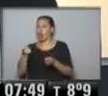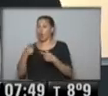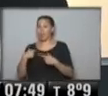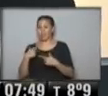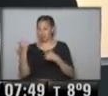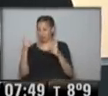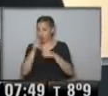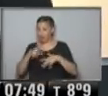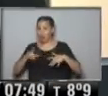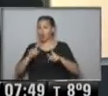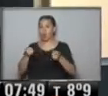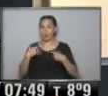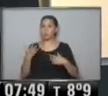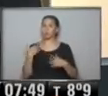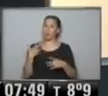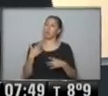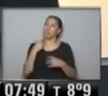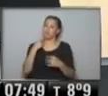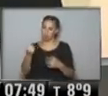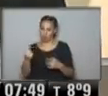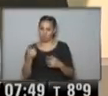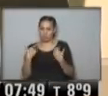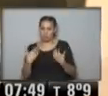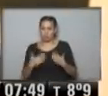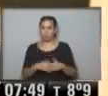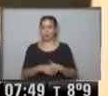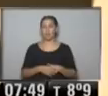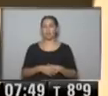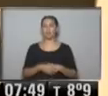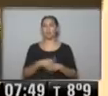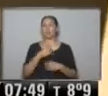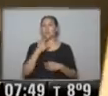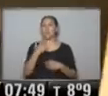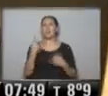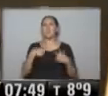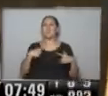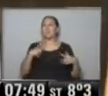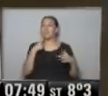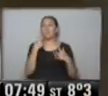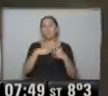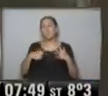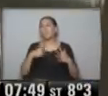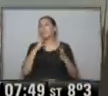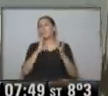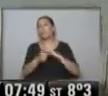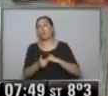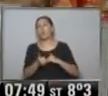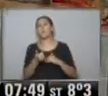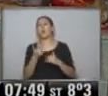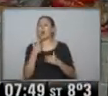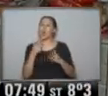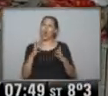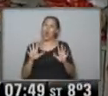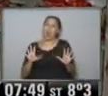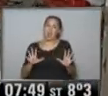porque esto también va a suceder puede suceder con lo cual se se van a dar las distintas facilidades por lo menos es lo que se promete esperemos que esto funcione